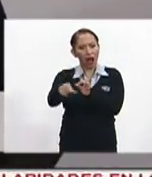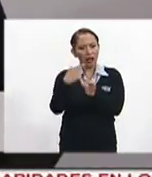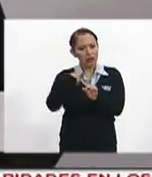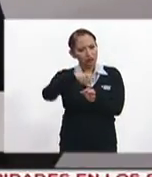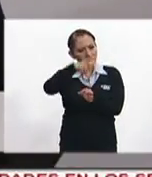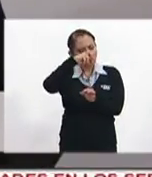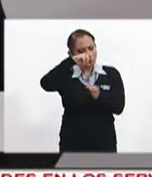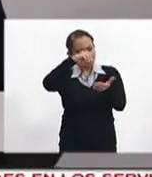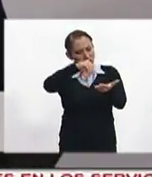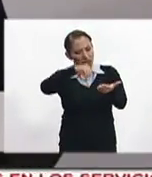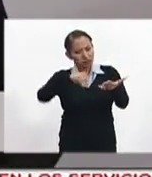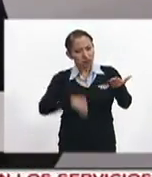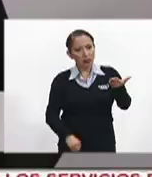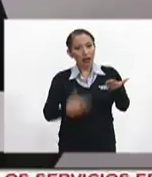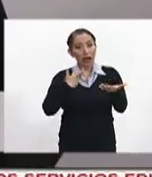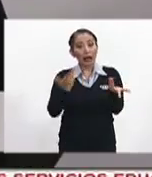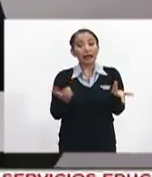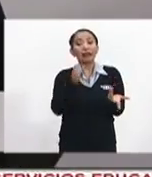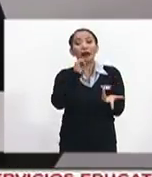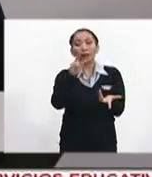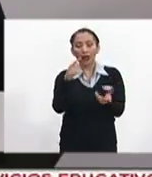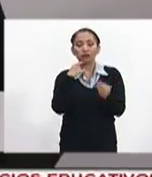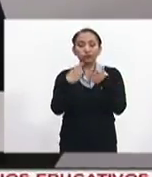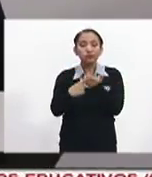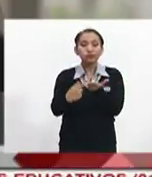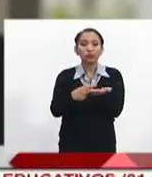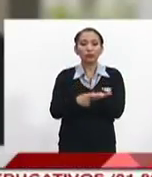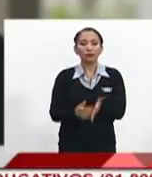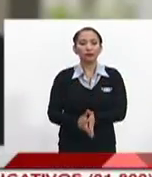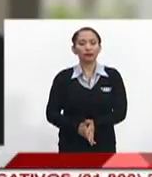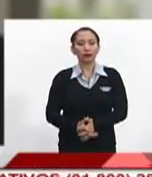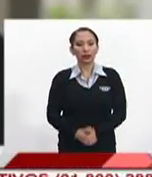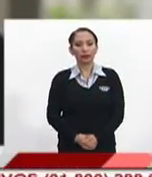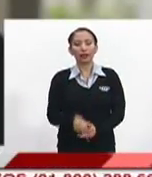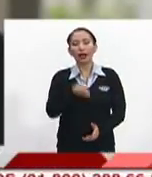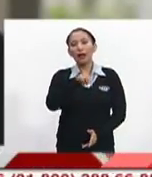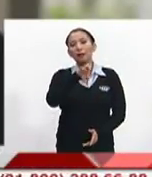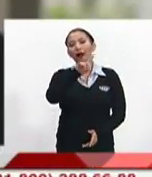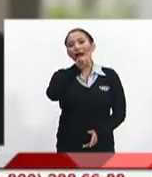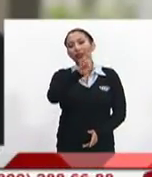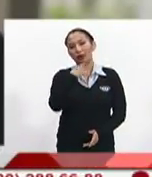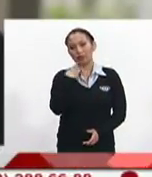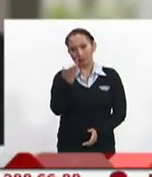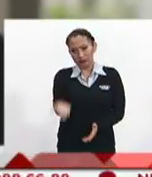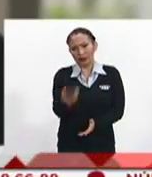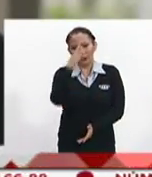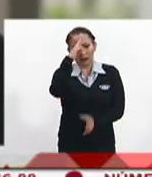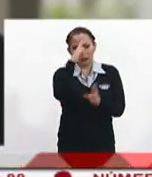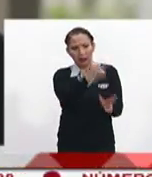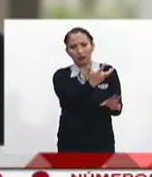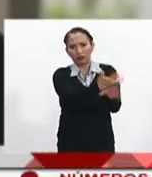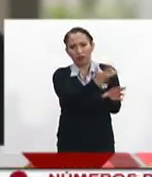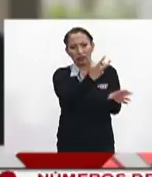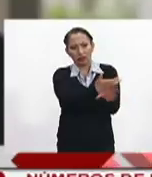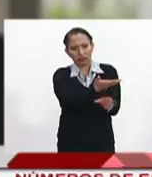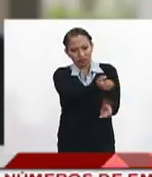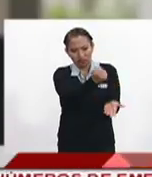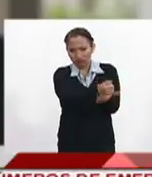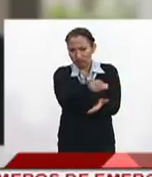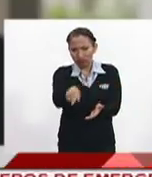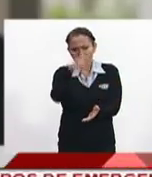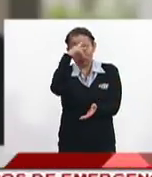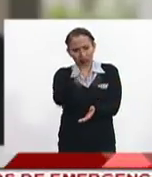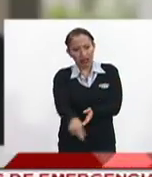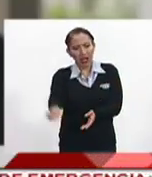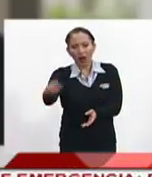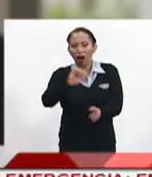rigor, y reto nuevamente a debatir. Meade también exigió respeto al gobierno de Estados Unidos. Dijo que